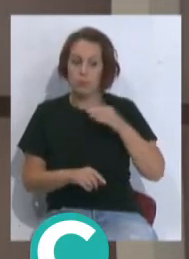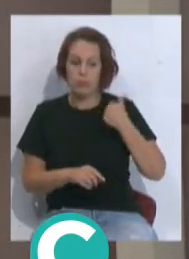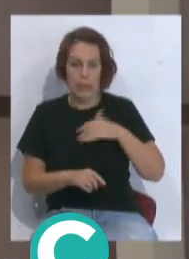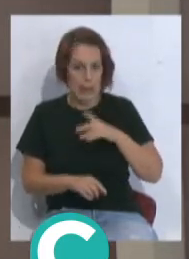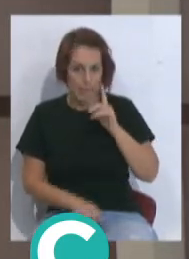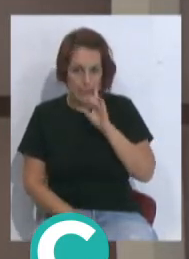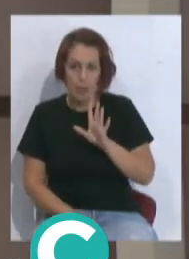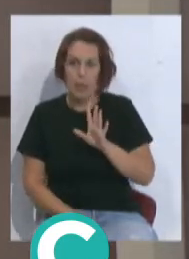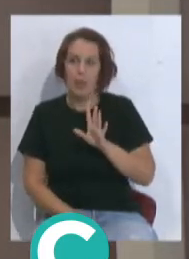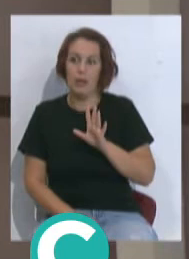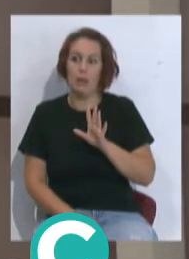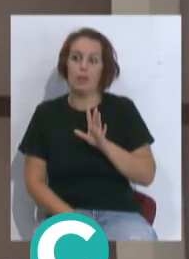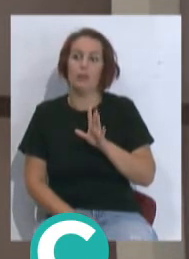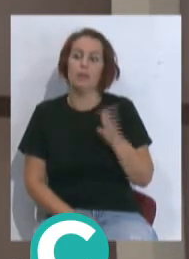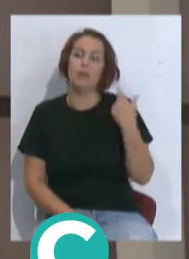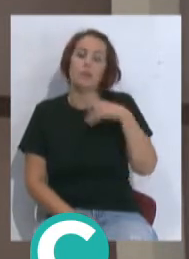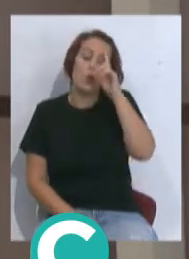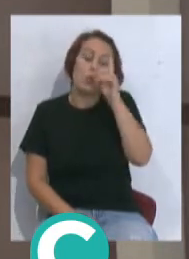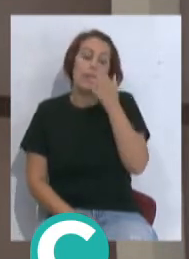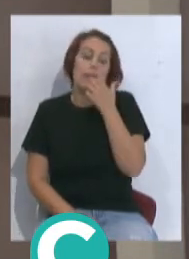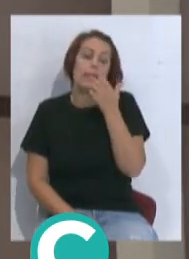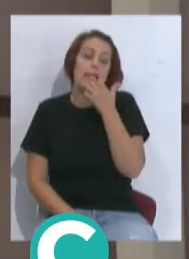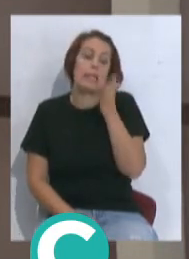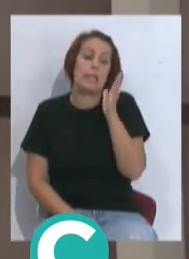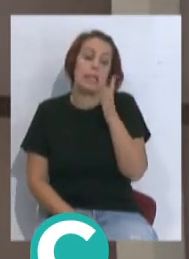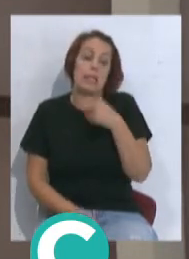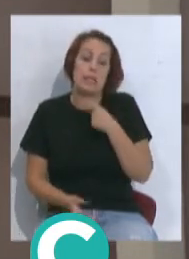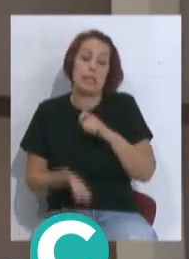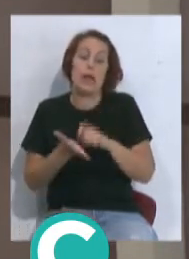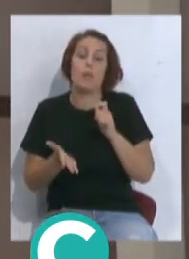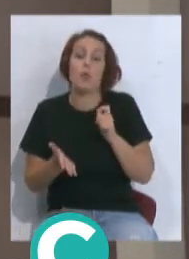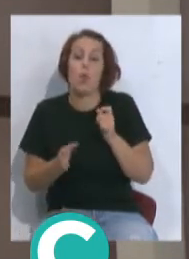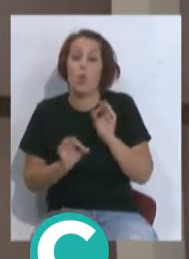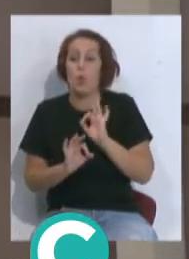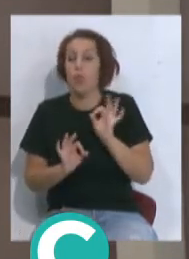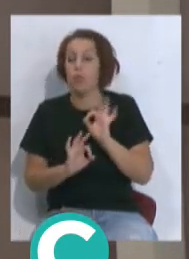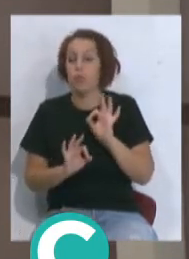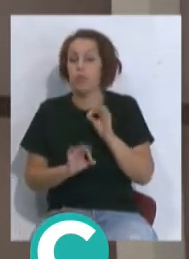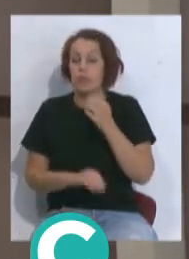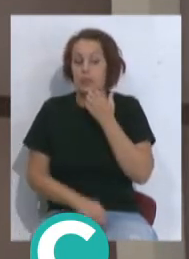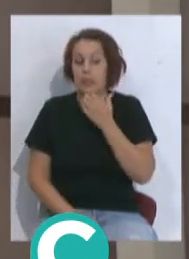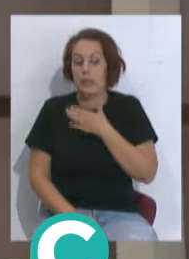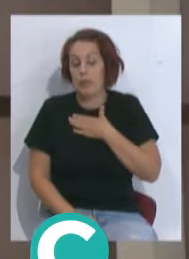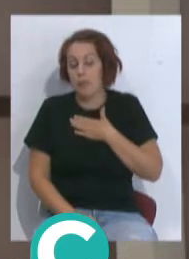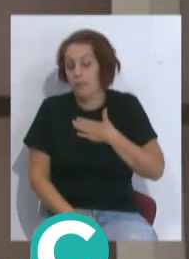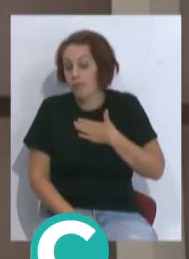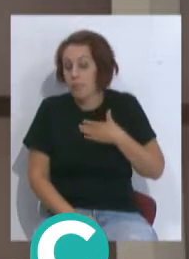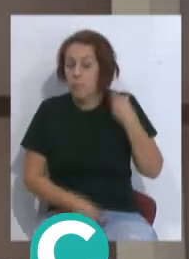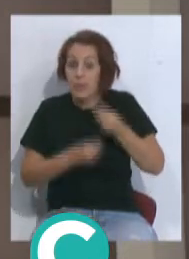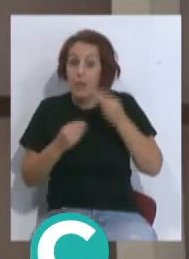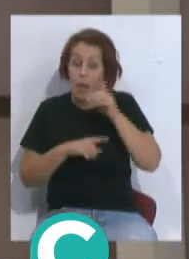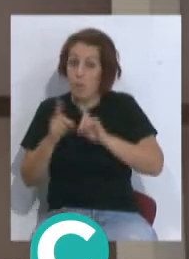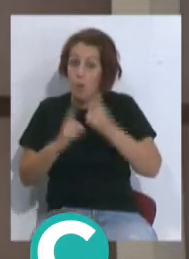entrever que se tomó, no sé si con premura o si la intención era, yo pensaba que aquel foro era